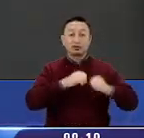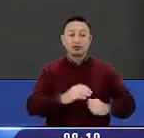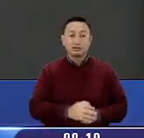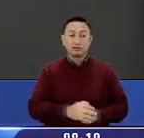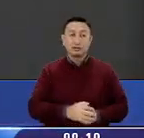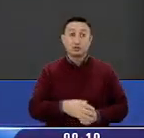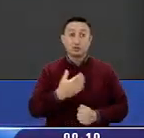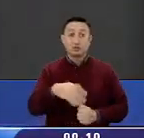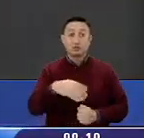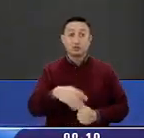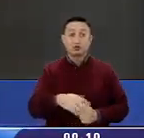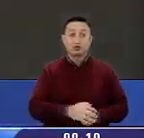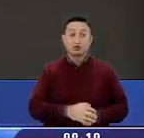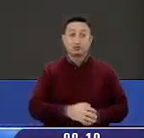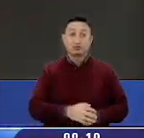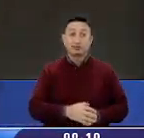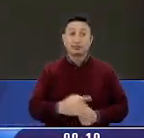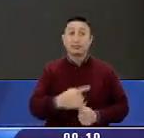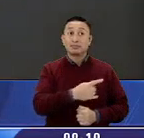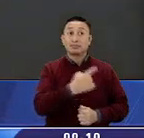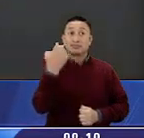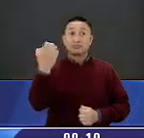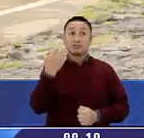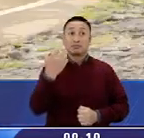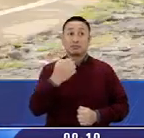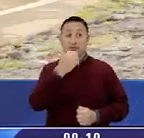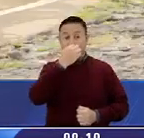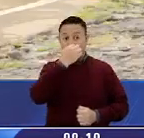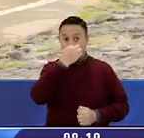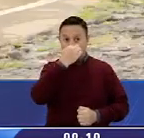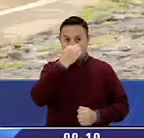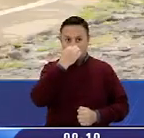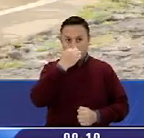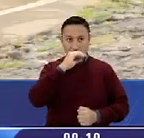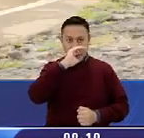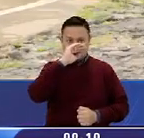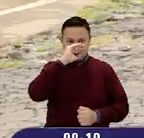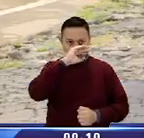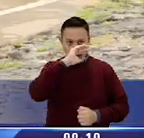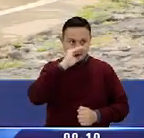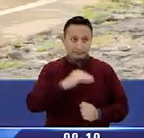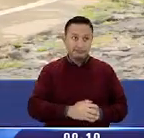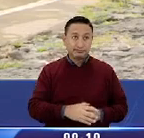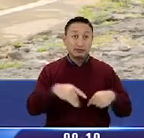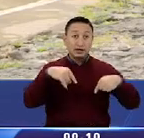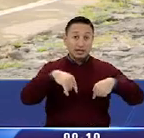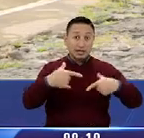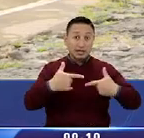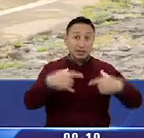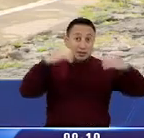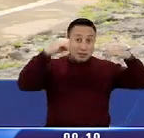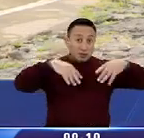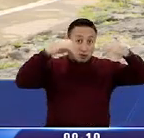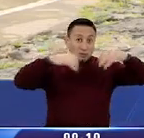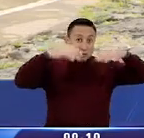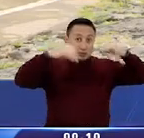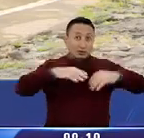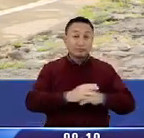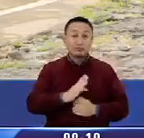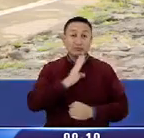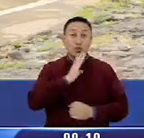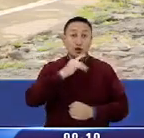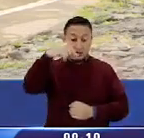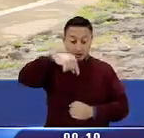momento pueda suceder alguna emergencia. En temporadas de invierno, ahí es cuando el agua aquí en